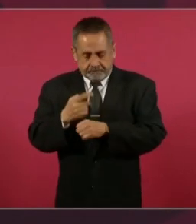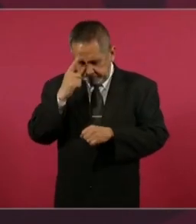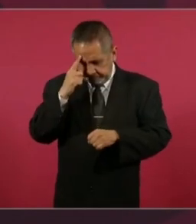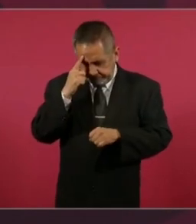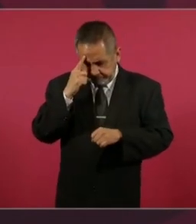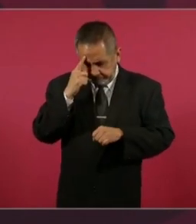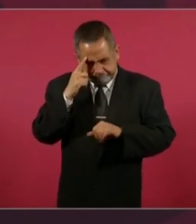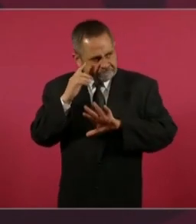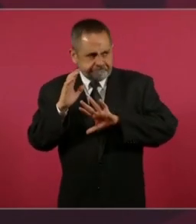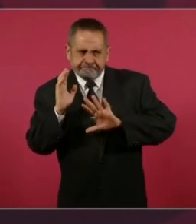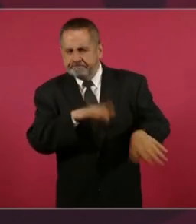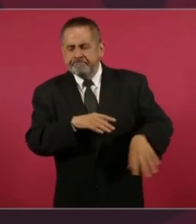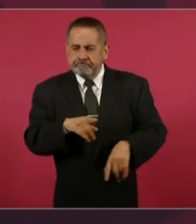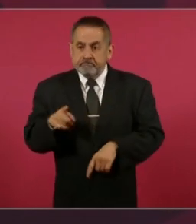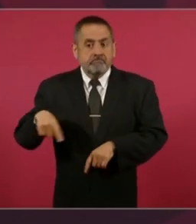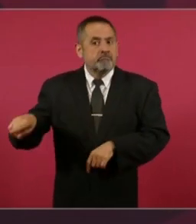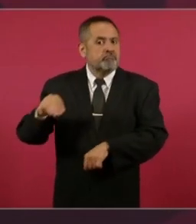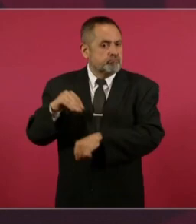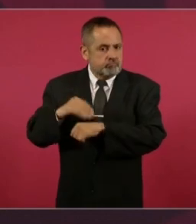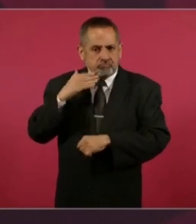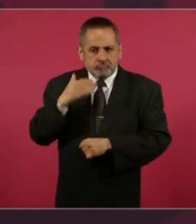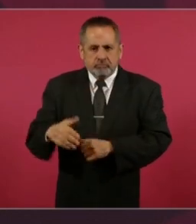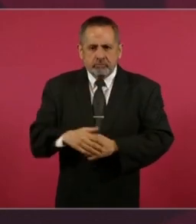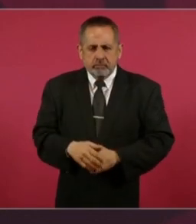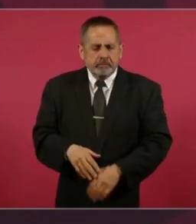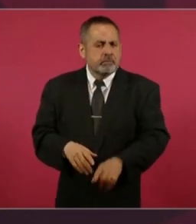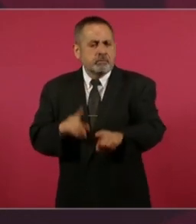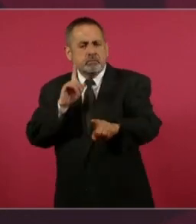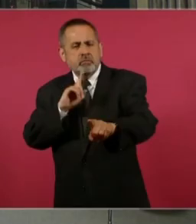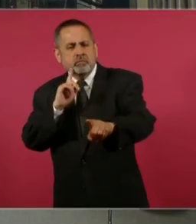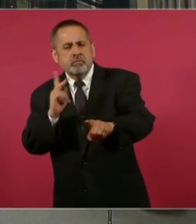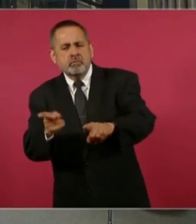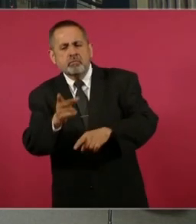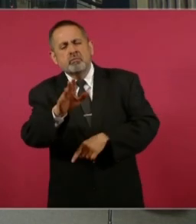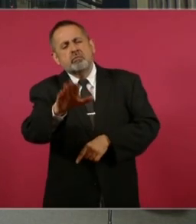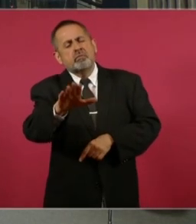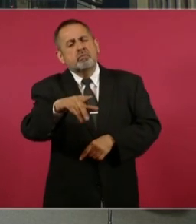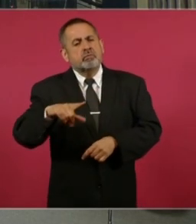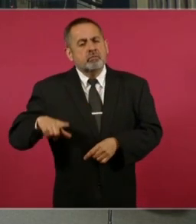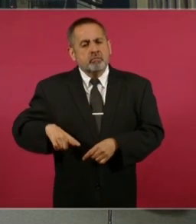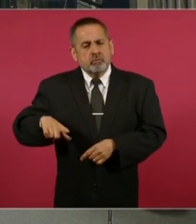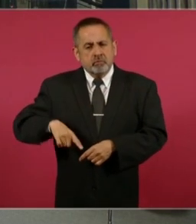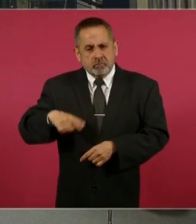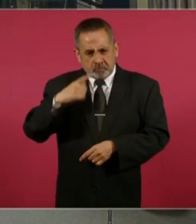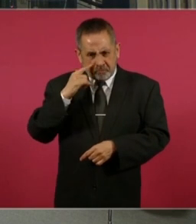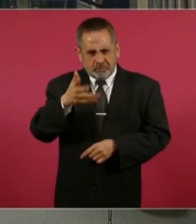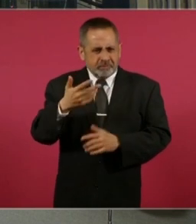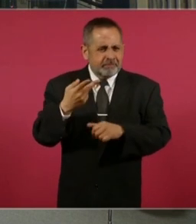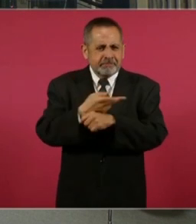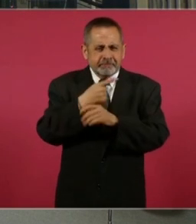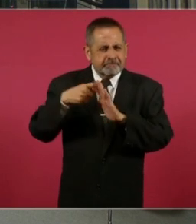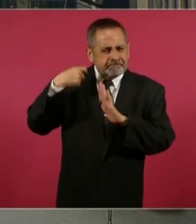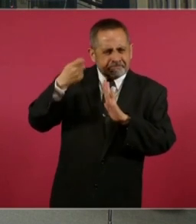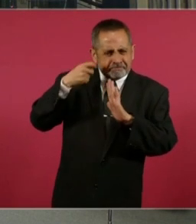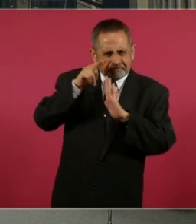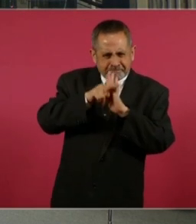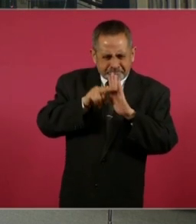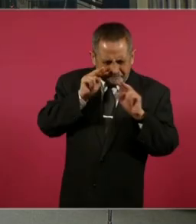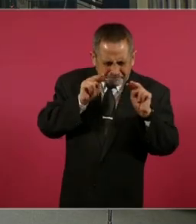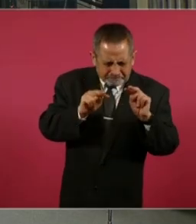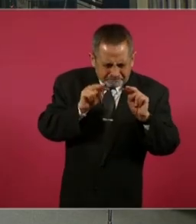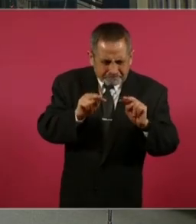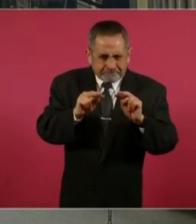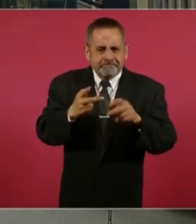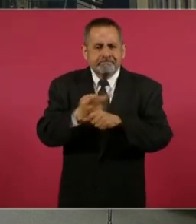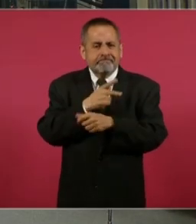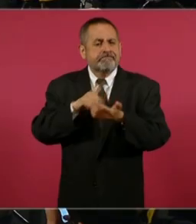bien en todos lados el gobierno Atendió esta este video que hacen en lo analizó para para que pues